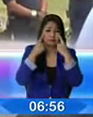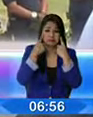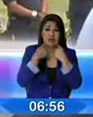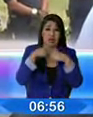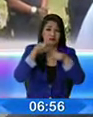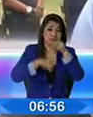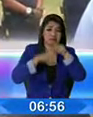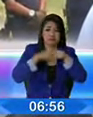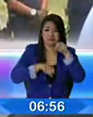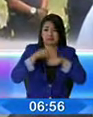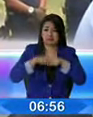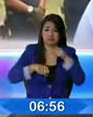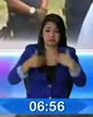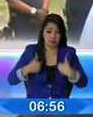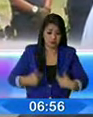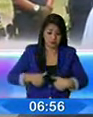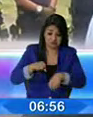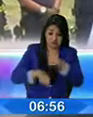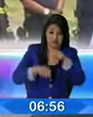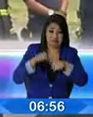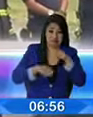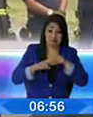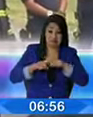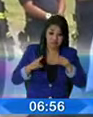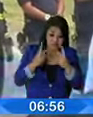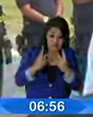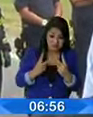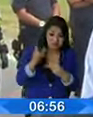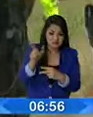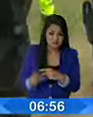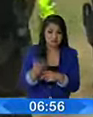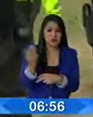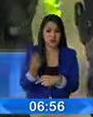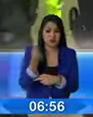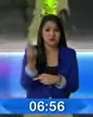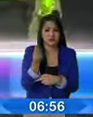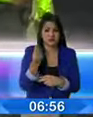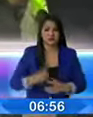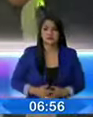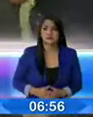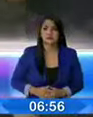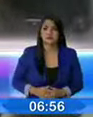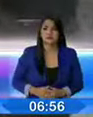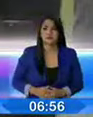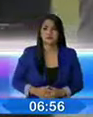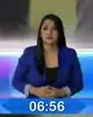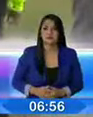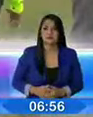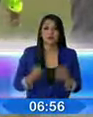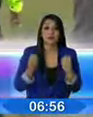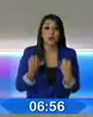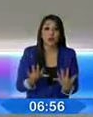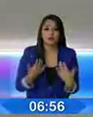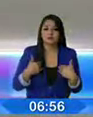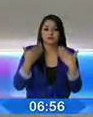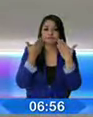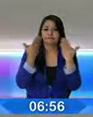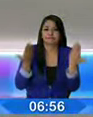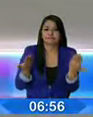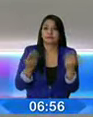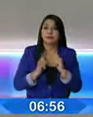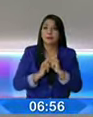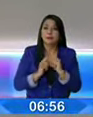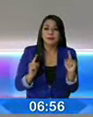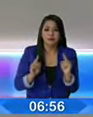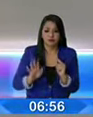contextura, por la fisonomía, más o menos lo que se puede establecer, es una persona joven. No se sabe cuántos, pero lo cierto es que las condiciones en